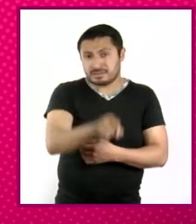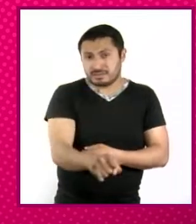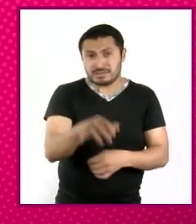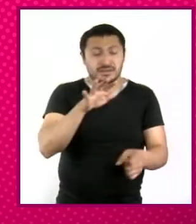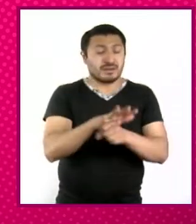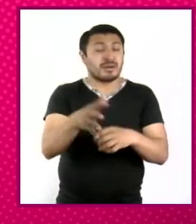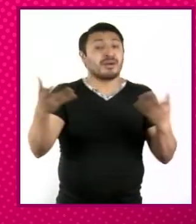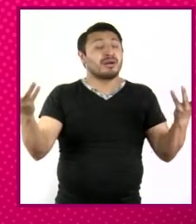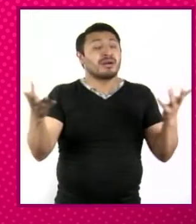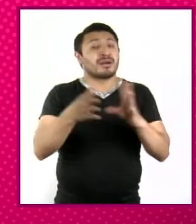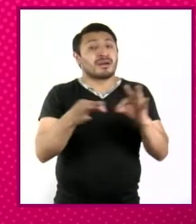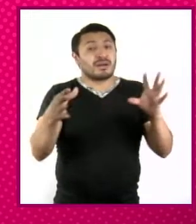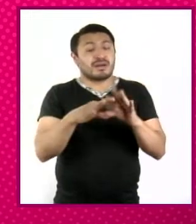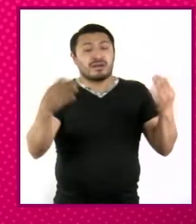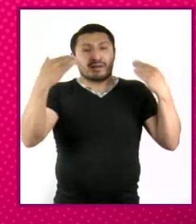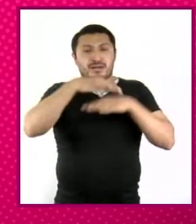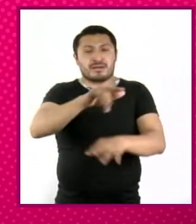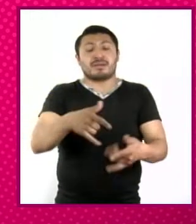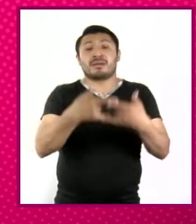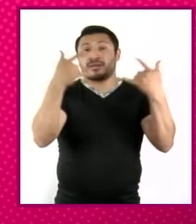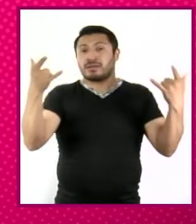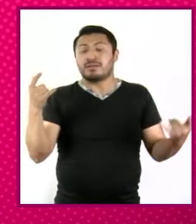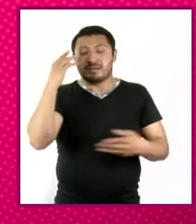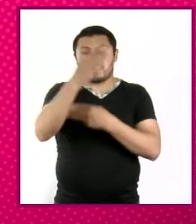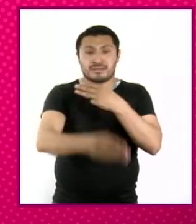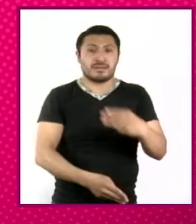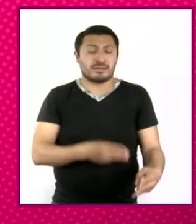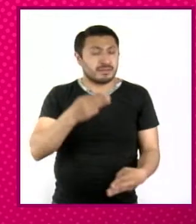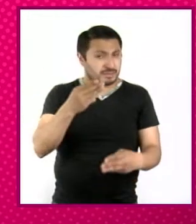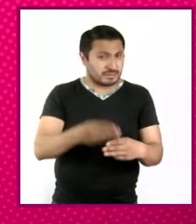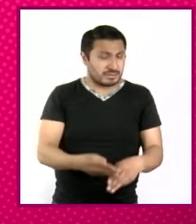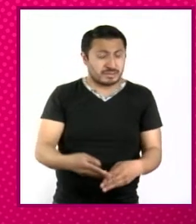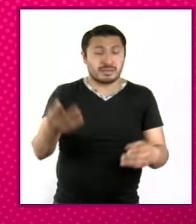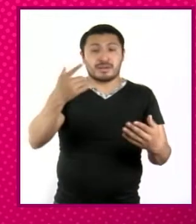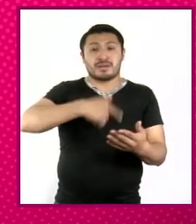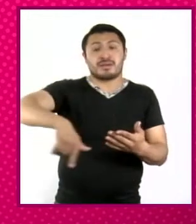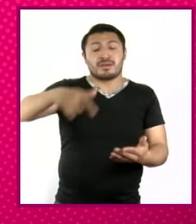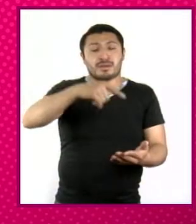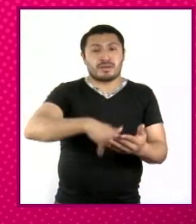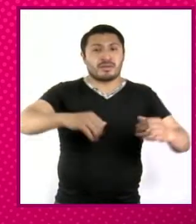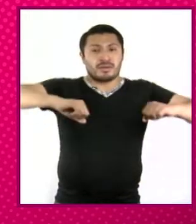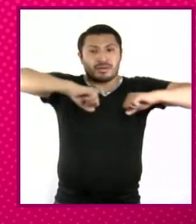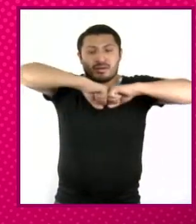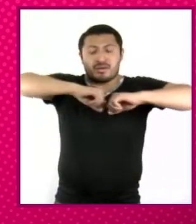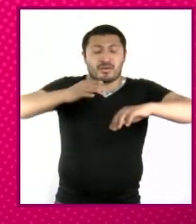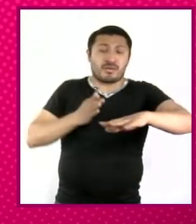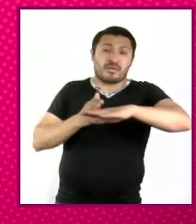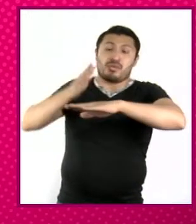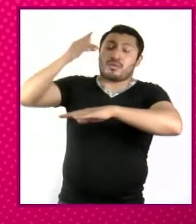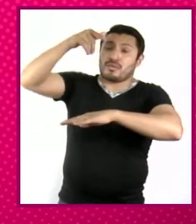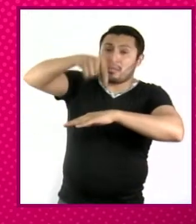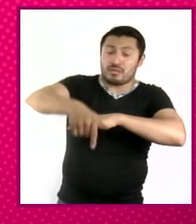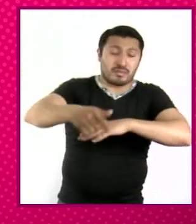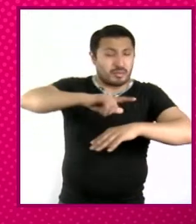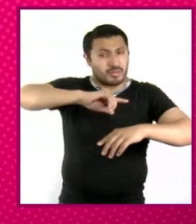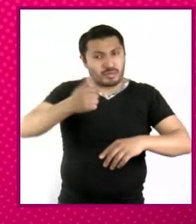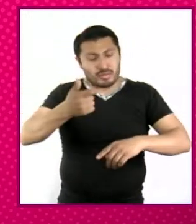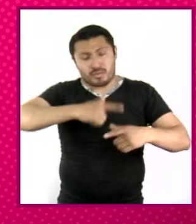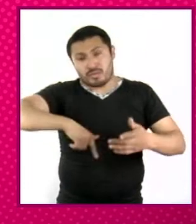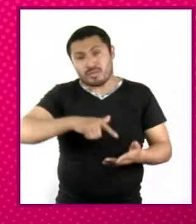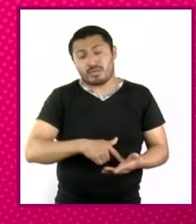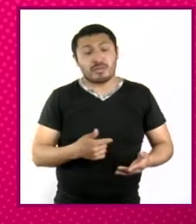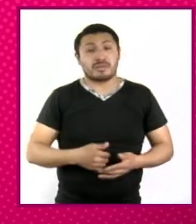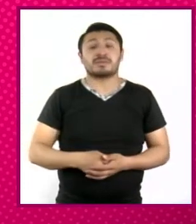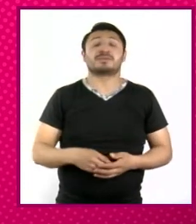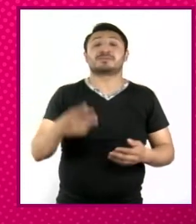que habla de la historia global es de espacios transfronterizos y suprarregionales. Estos dos términos